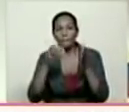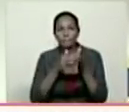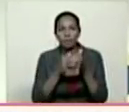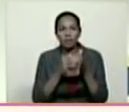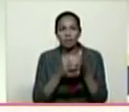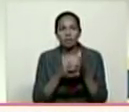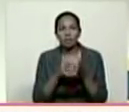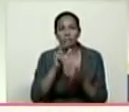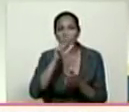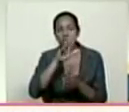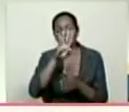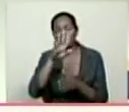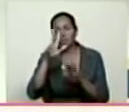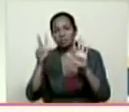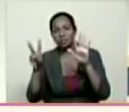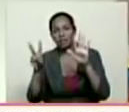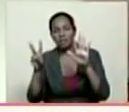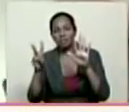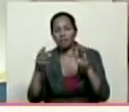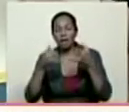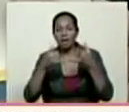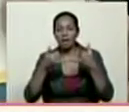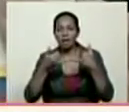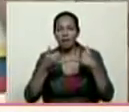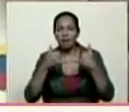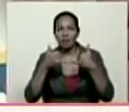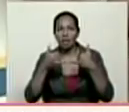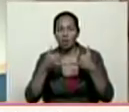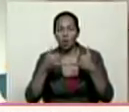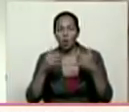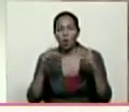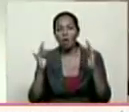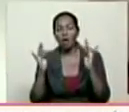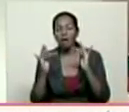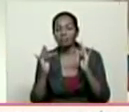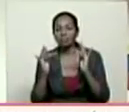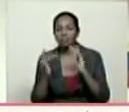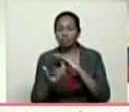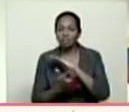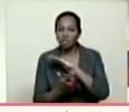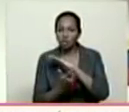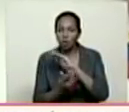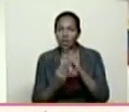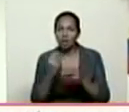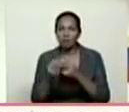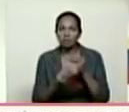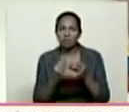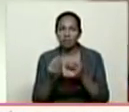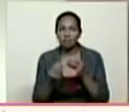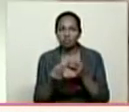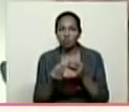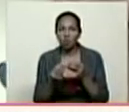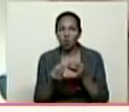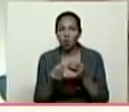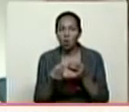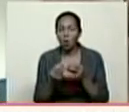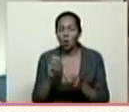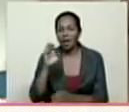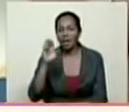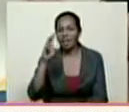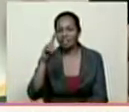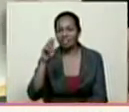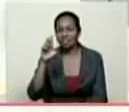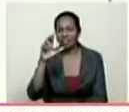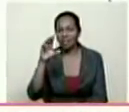10.475.347, fue ingeniero de operaciones adscrito a la Dirección de Tecnología de la extinta Edelca y está